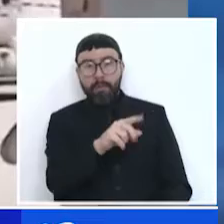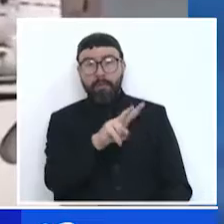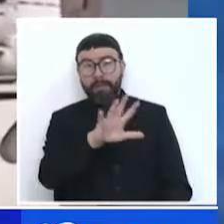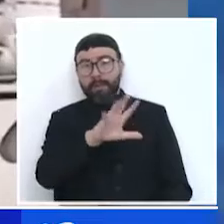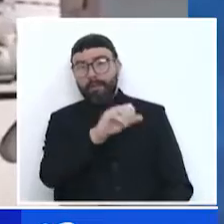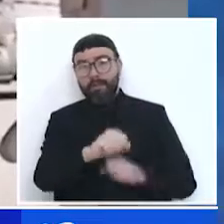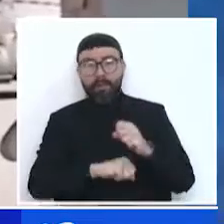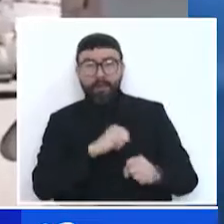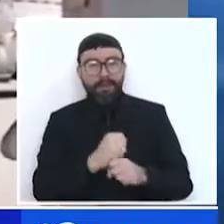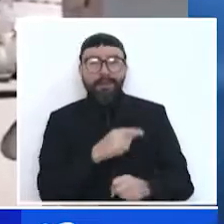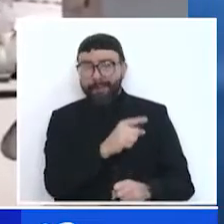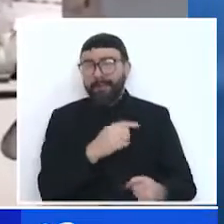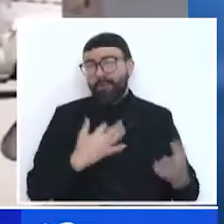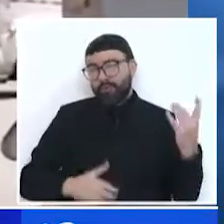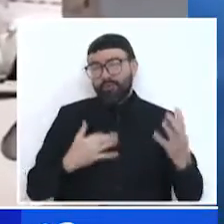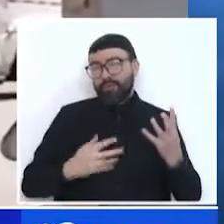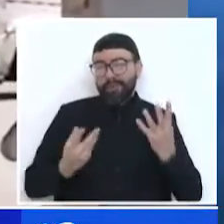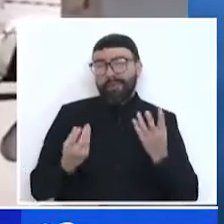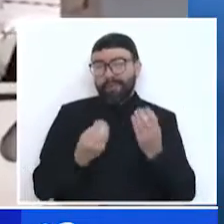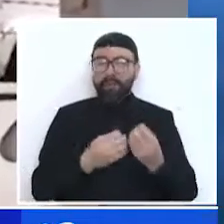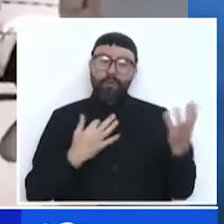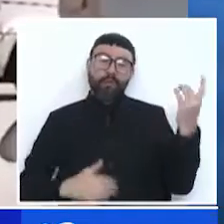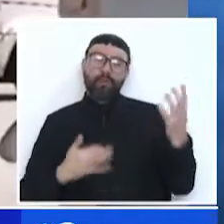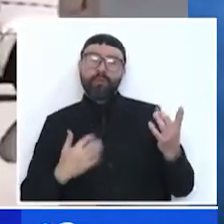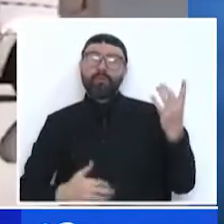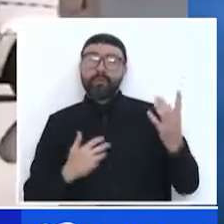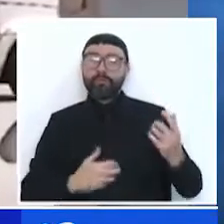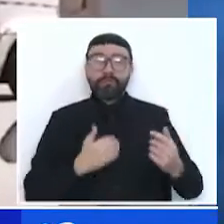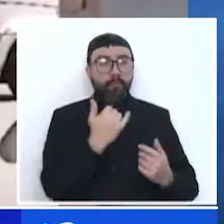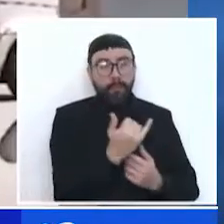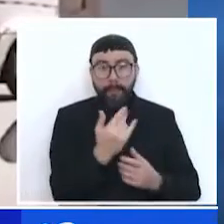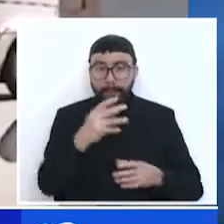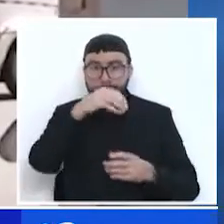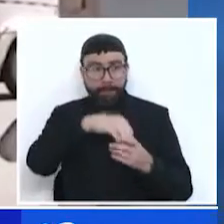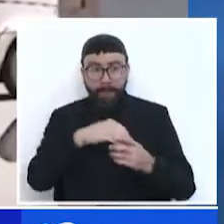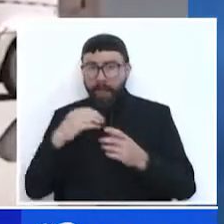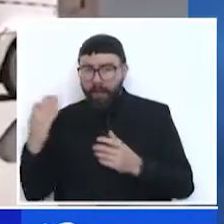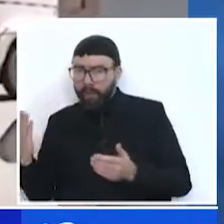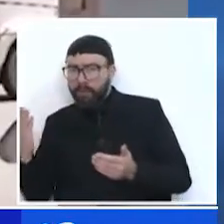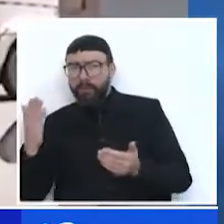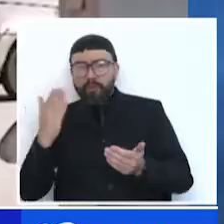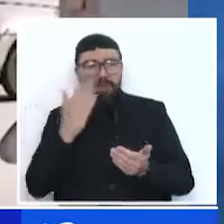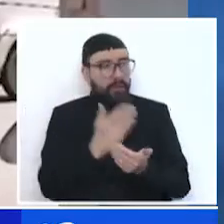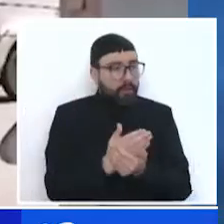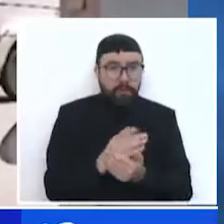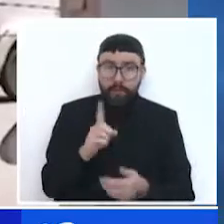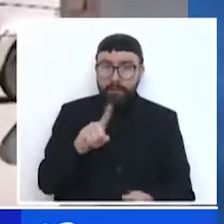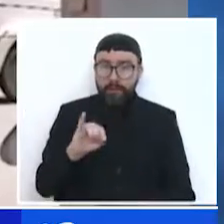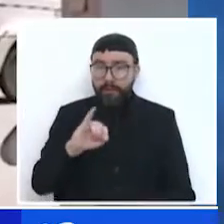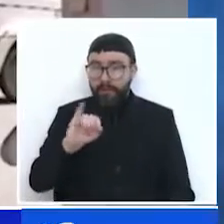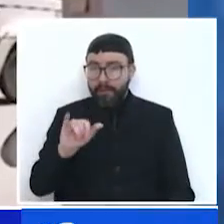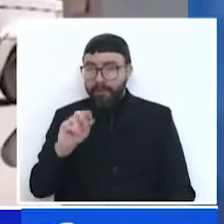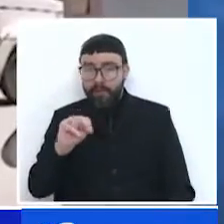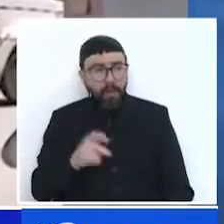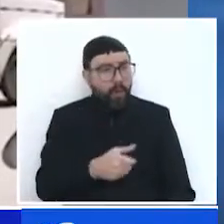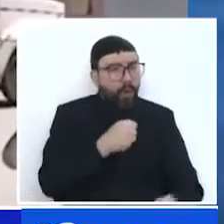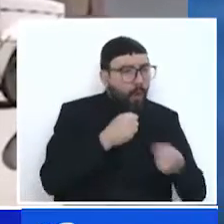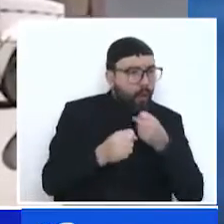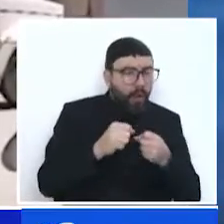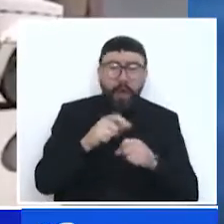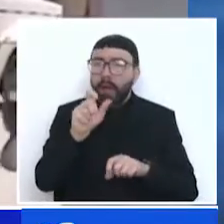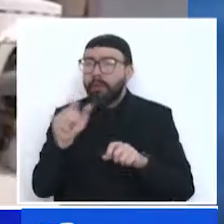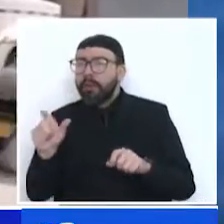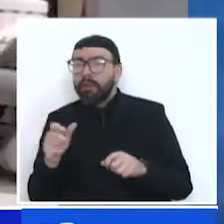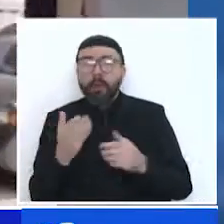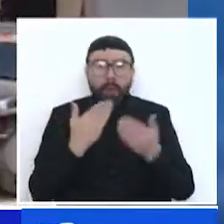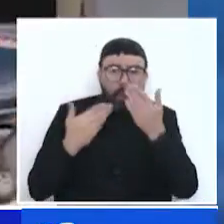grupo de mariachis de la ciudad. Una vez conocido el caso, funcionarios de la SIJÍN se trasladan hasta el lugar indicado, realizando entrevistas a algunas de las